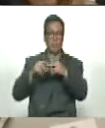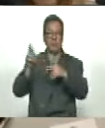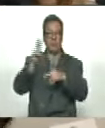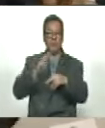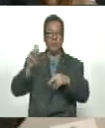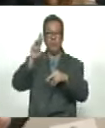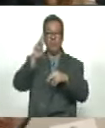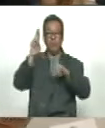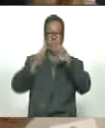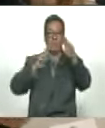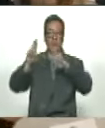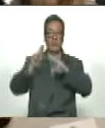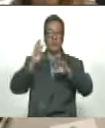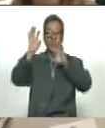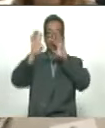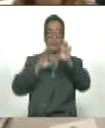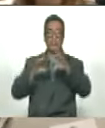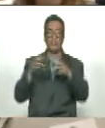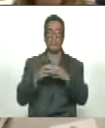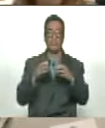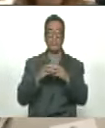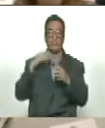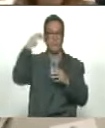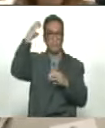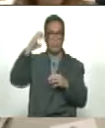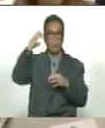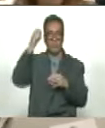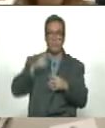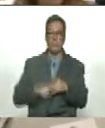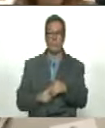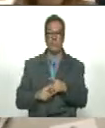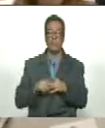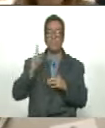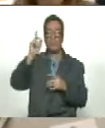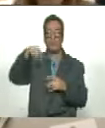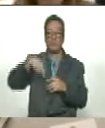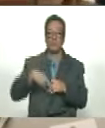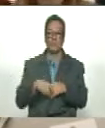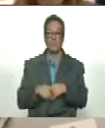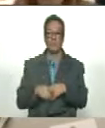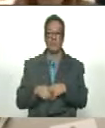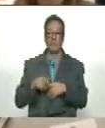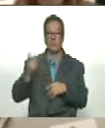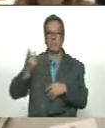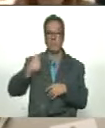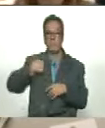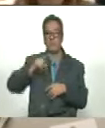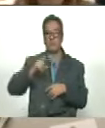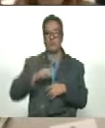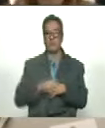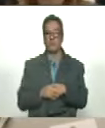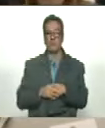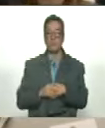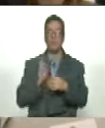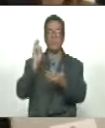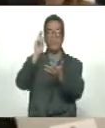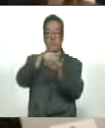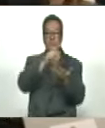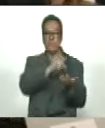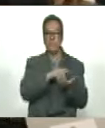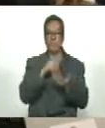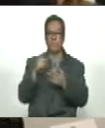Relaciones Exteriores en el Departamento de Europa, y además ha tenido